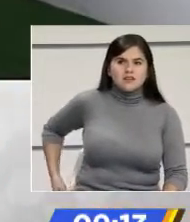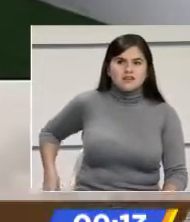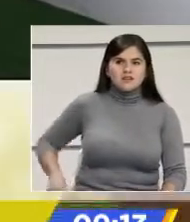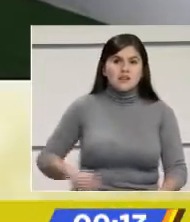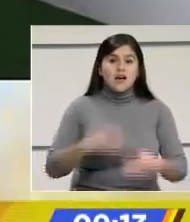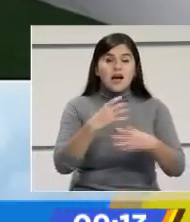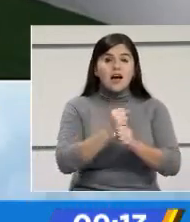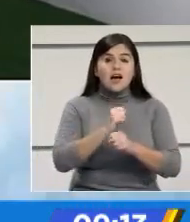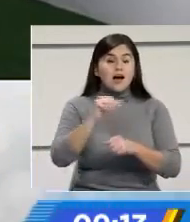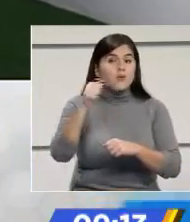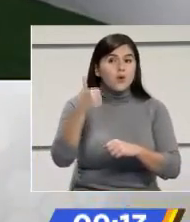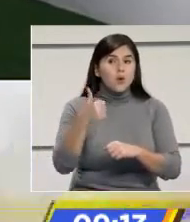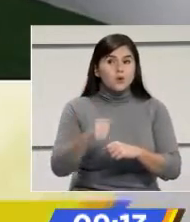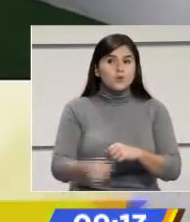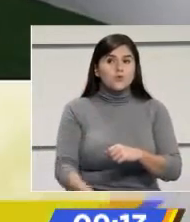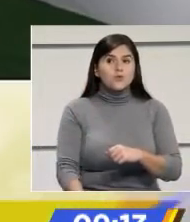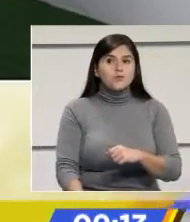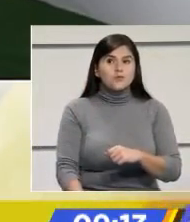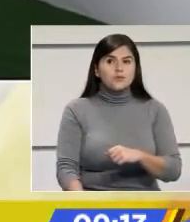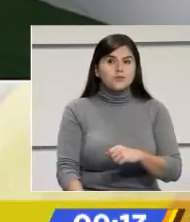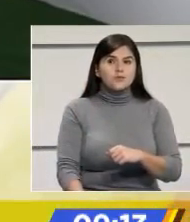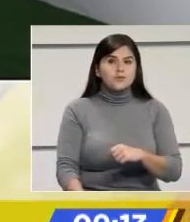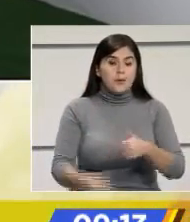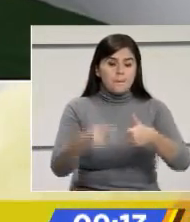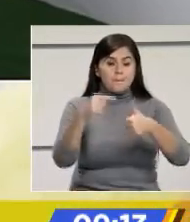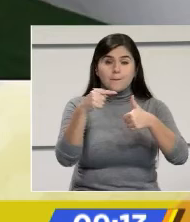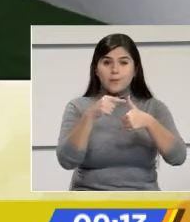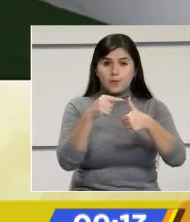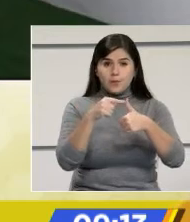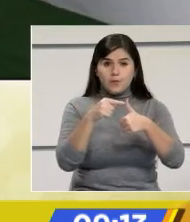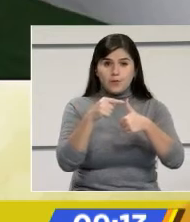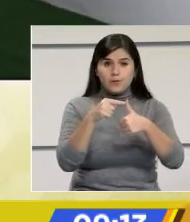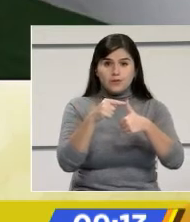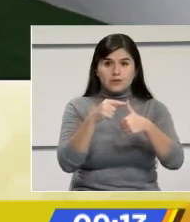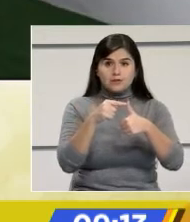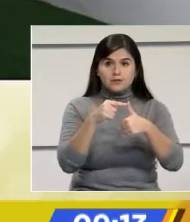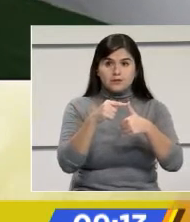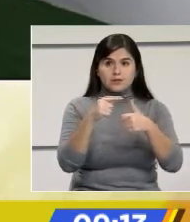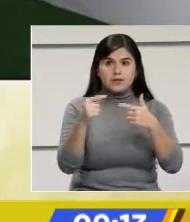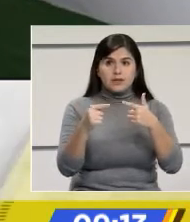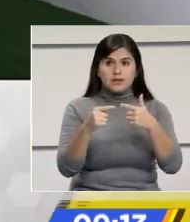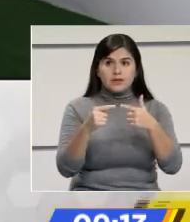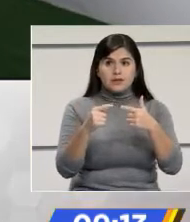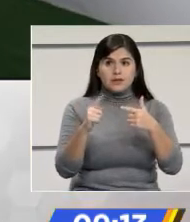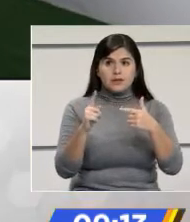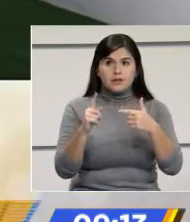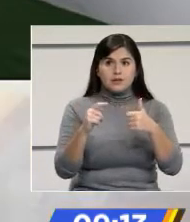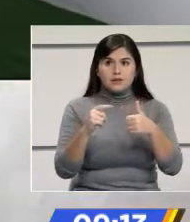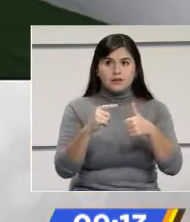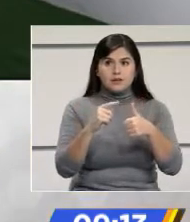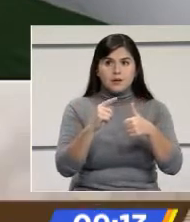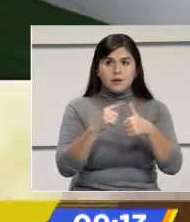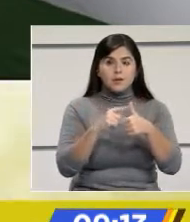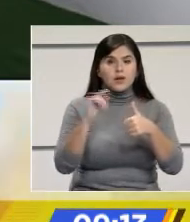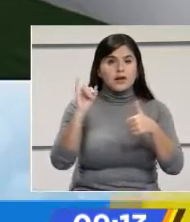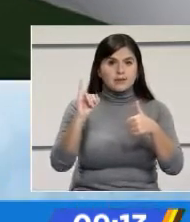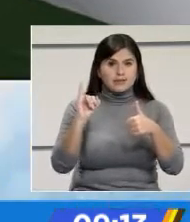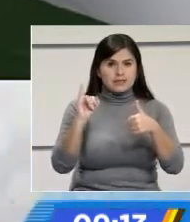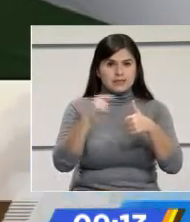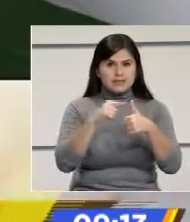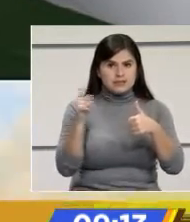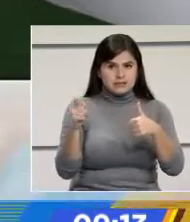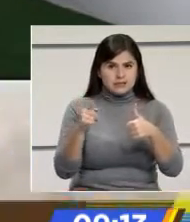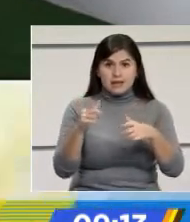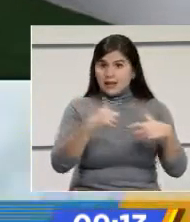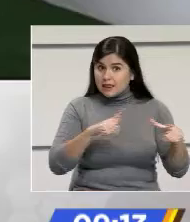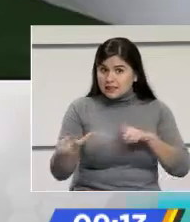bien. Okay. Mira, pulgar, meñique. Ajá. Pulgar, meñique.